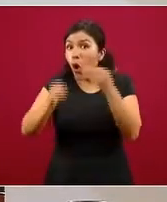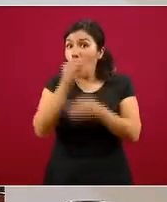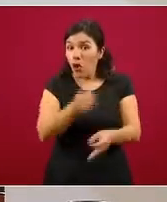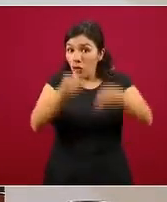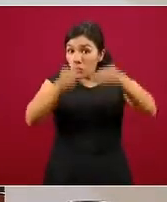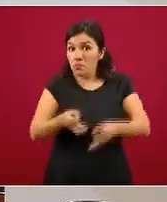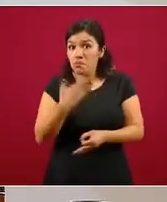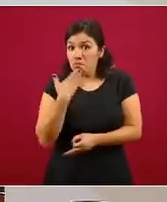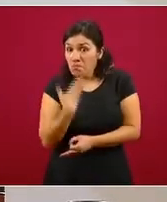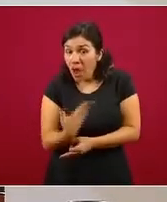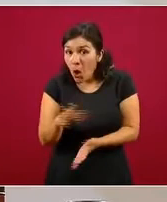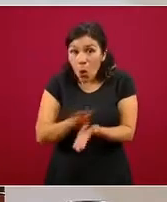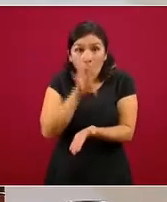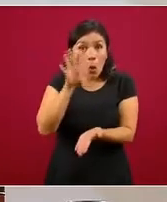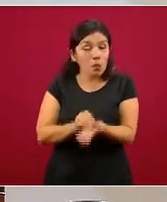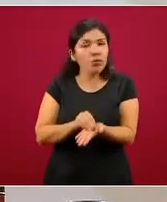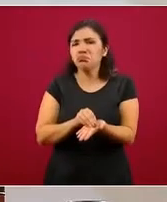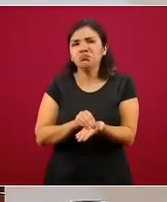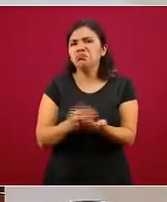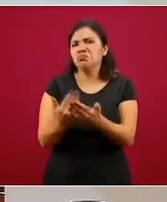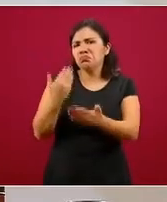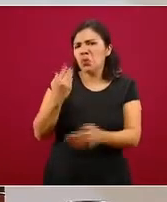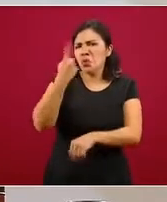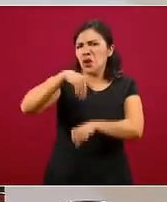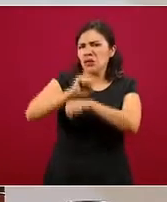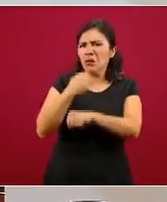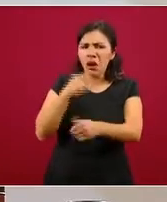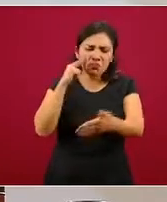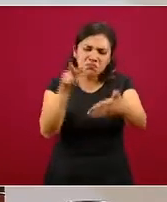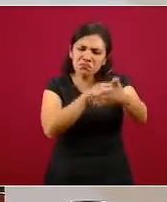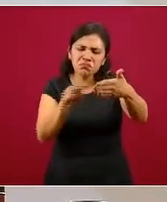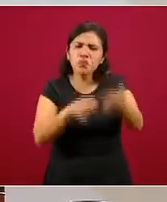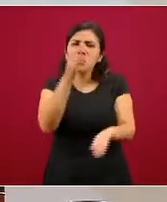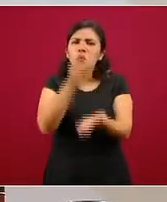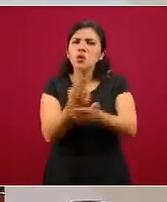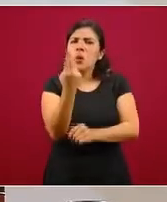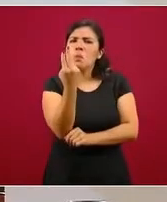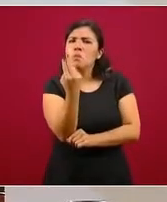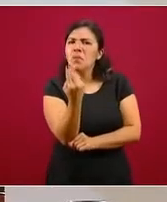que se podría. En el informe más reciente de la semana pasada, solo